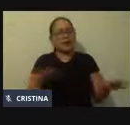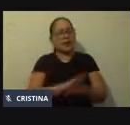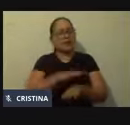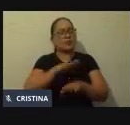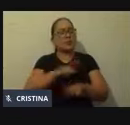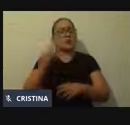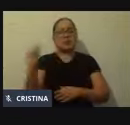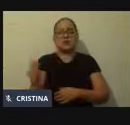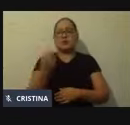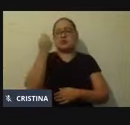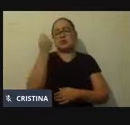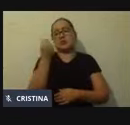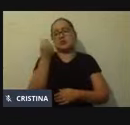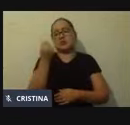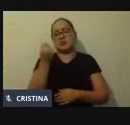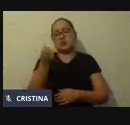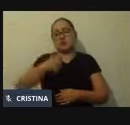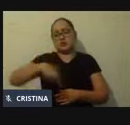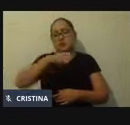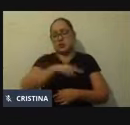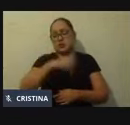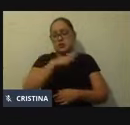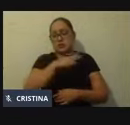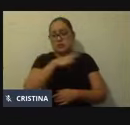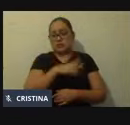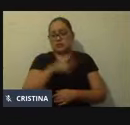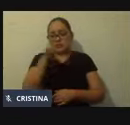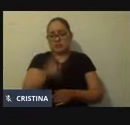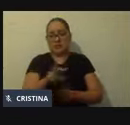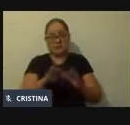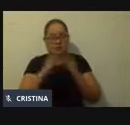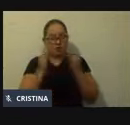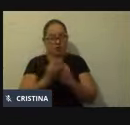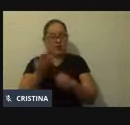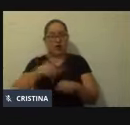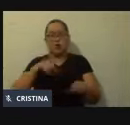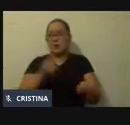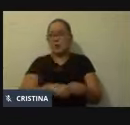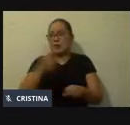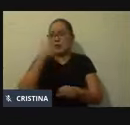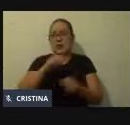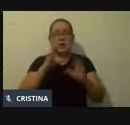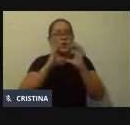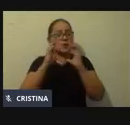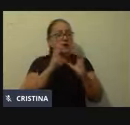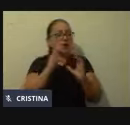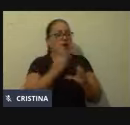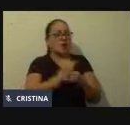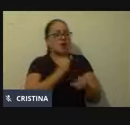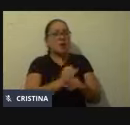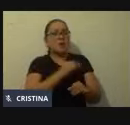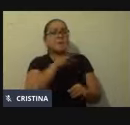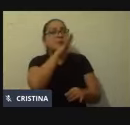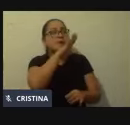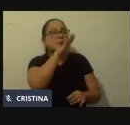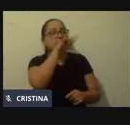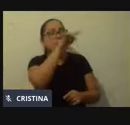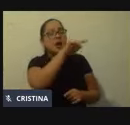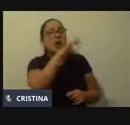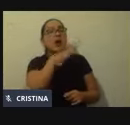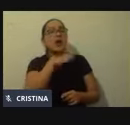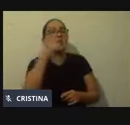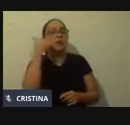mi mamá, boomer, su medio natural el telegrama. Después fue un poco el